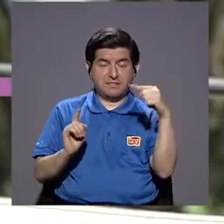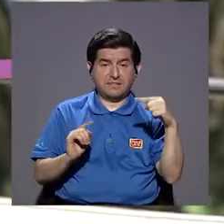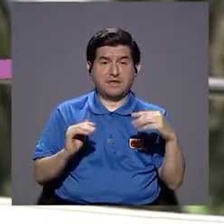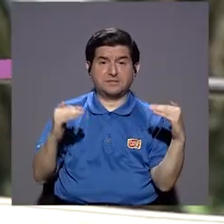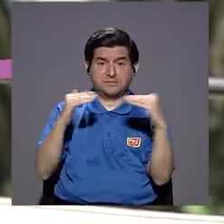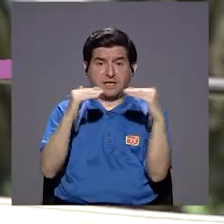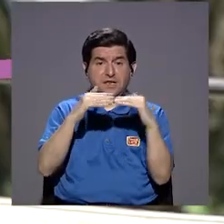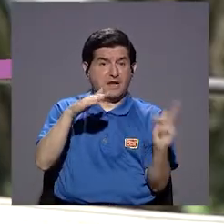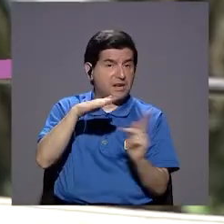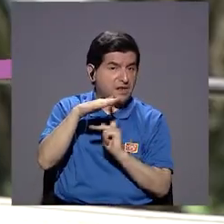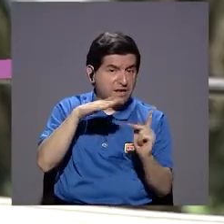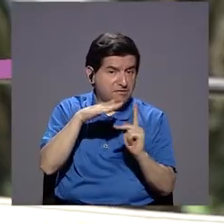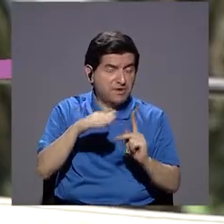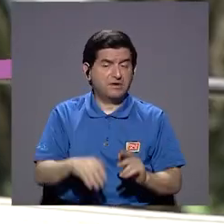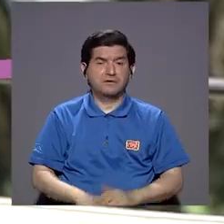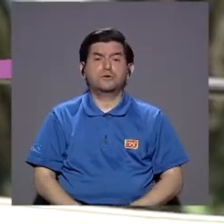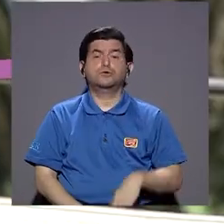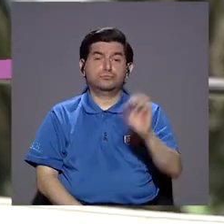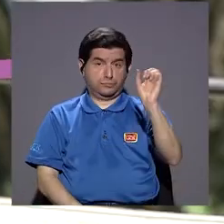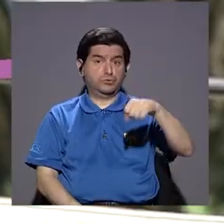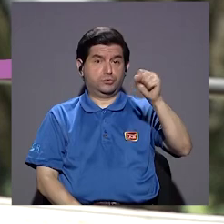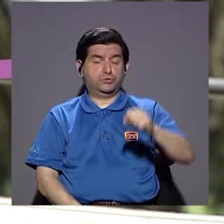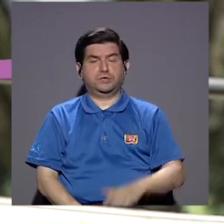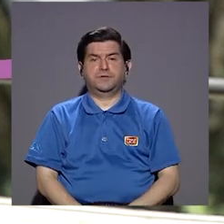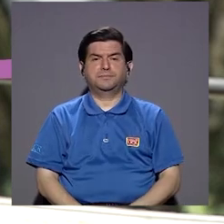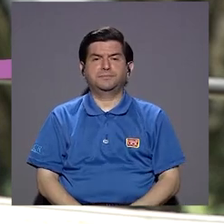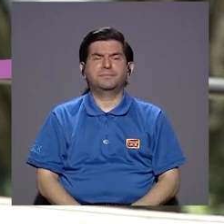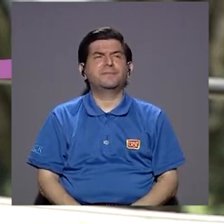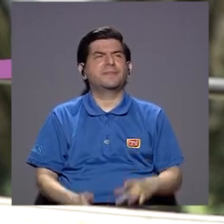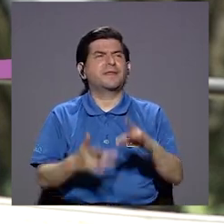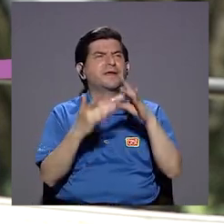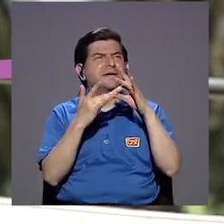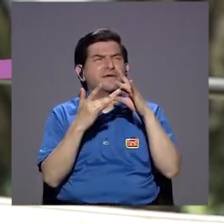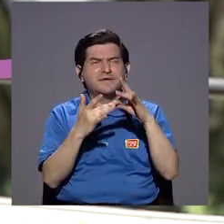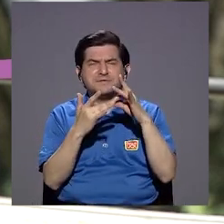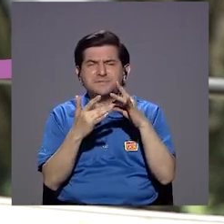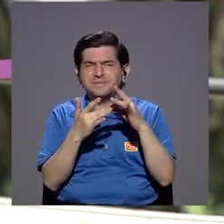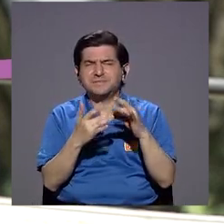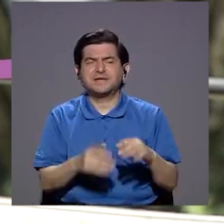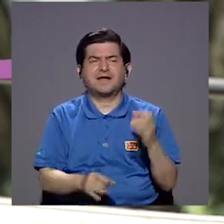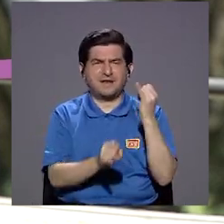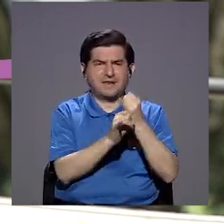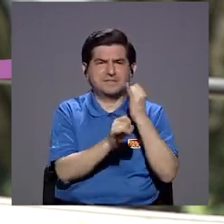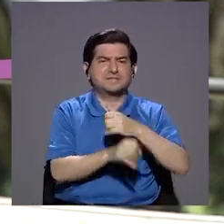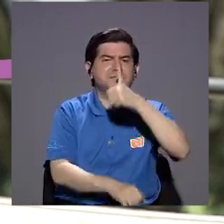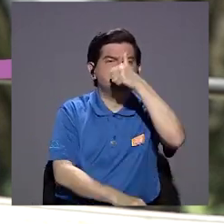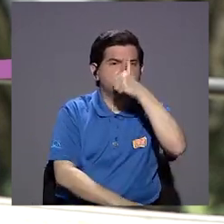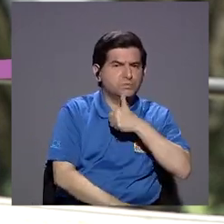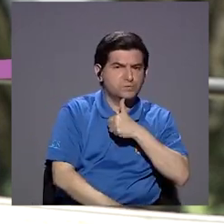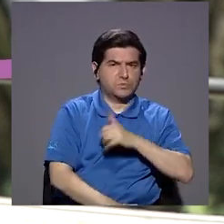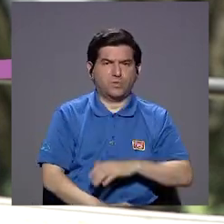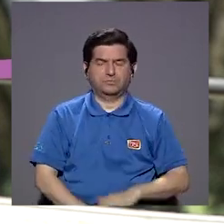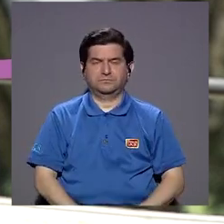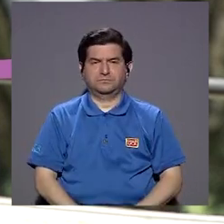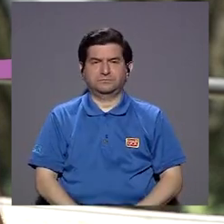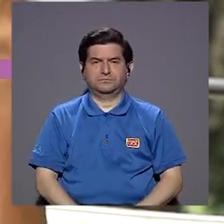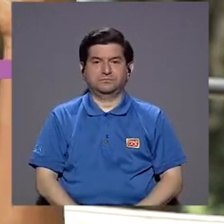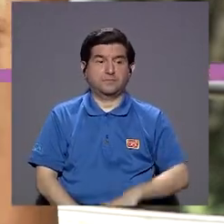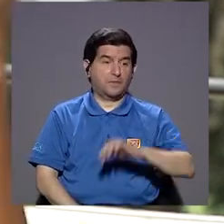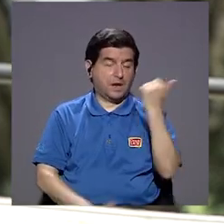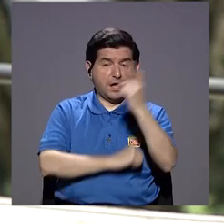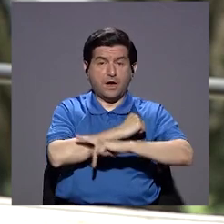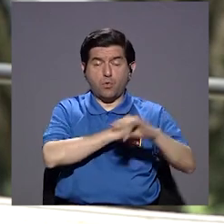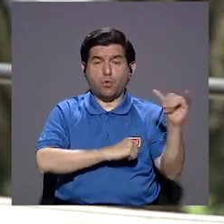el nivel del kinder, ¿verdad? Sí, es más que todo en instituciones privadas, ¿verdad? Es algo que en